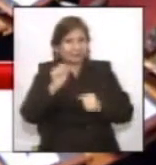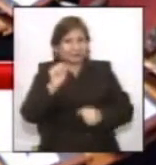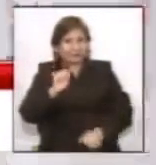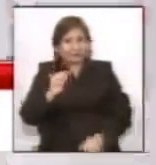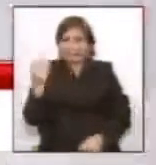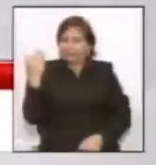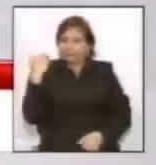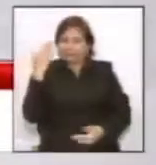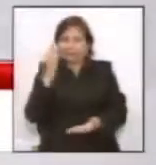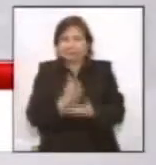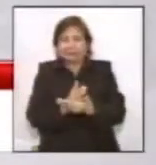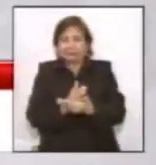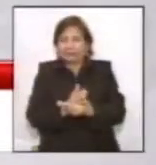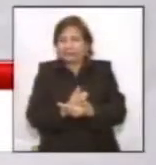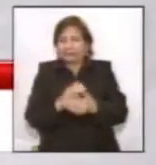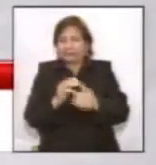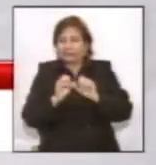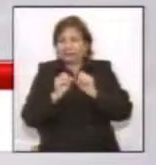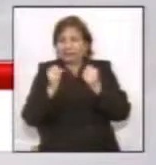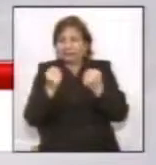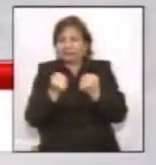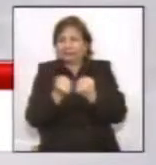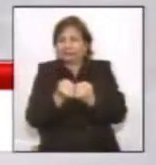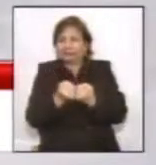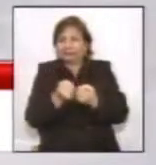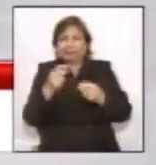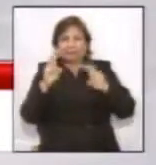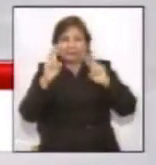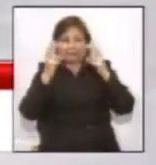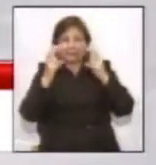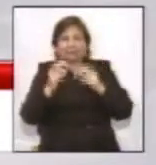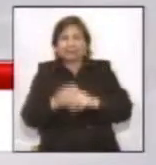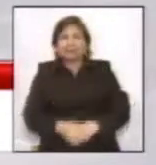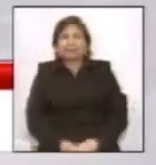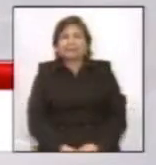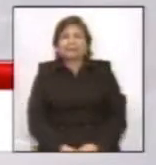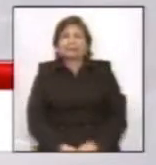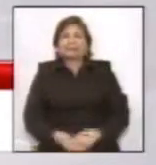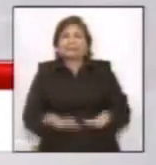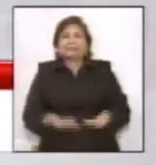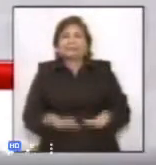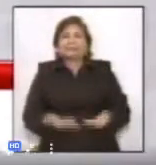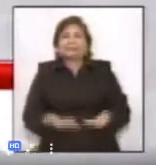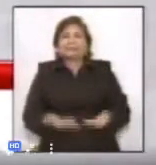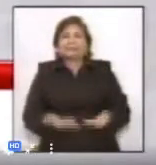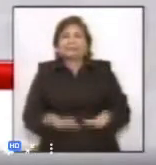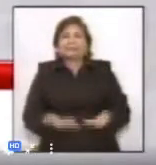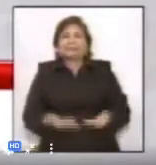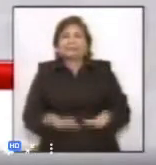sábado se suspendió la sesión, el pleno temático, donde se discutió.